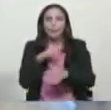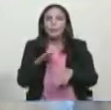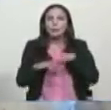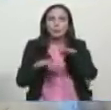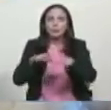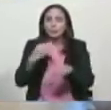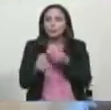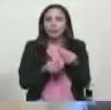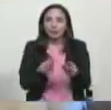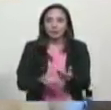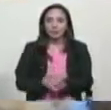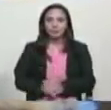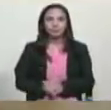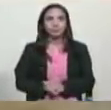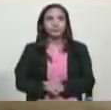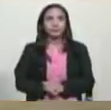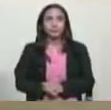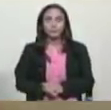Venezuela. Bueno,